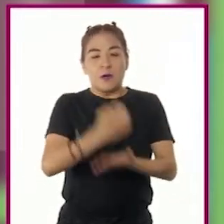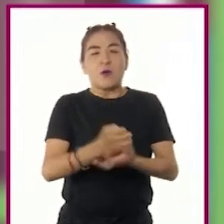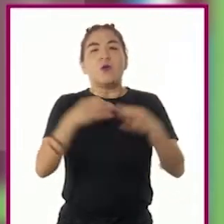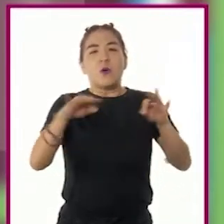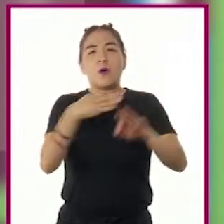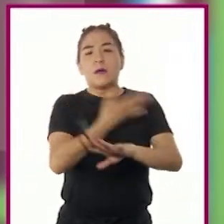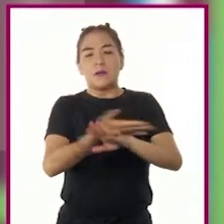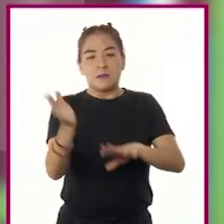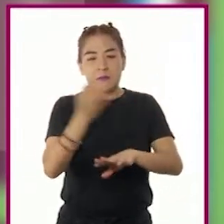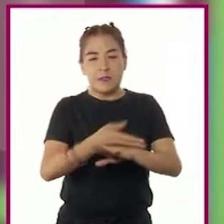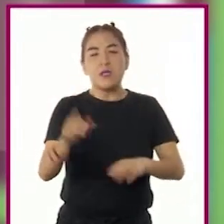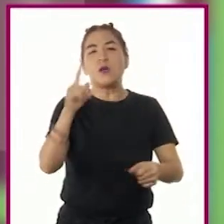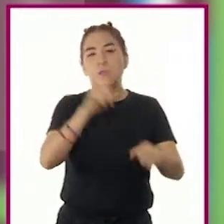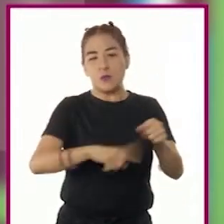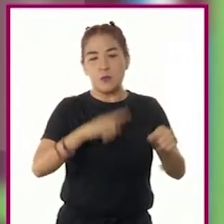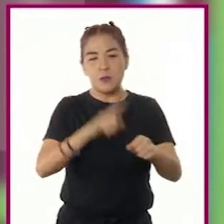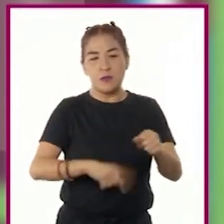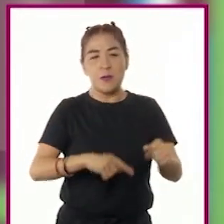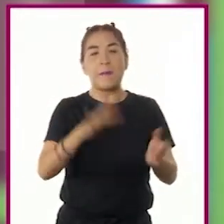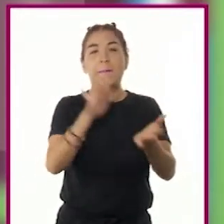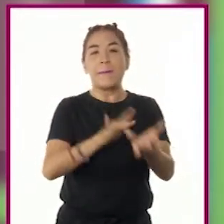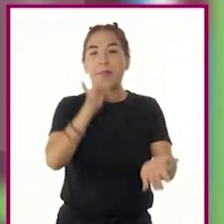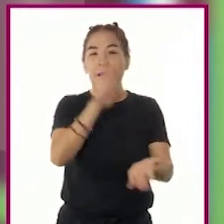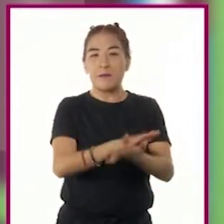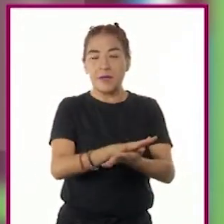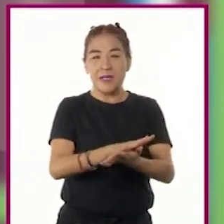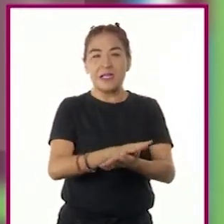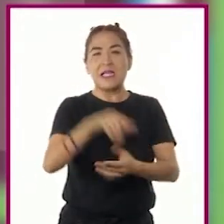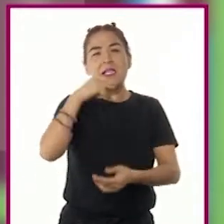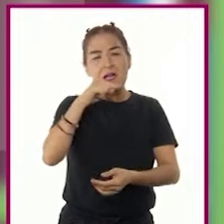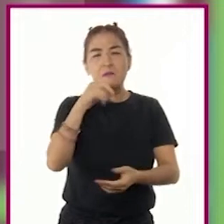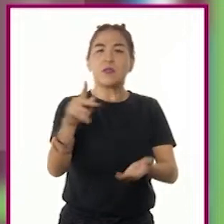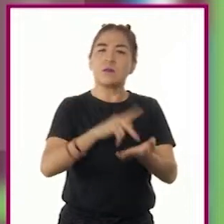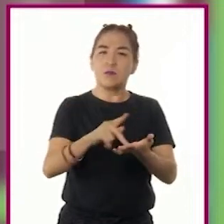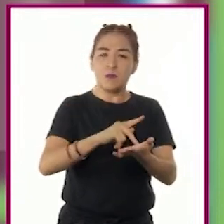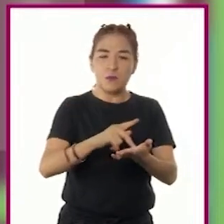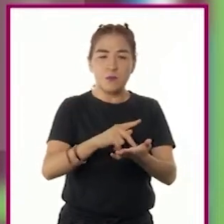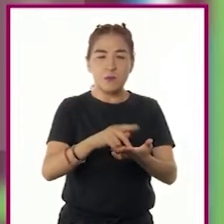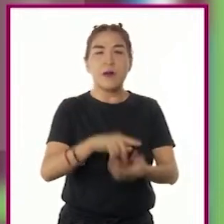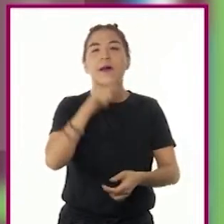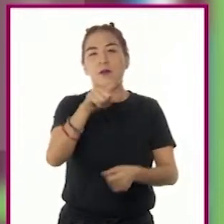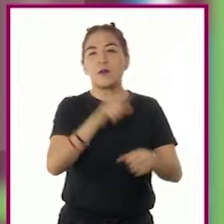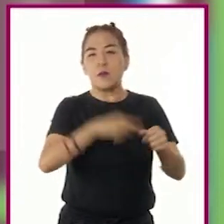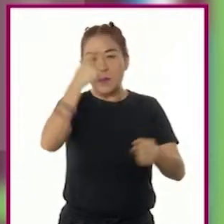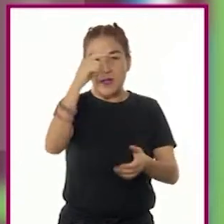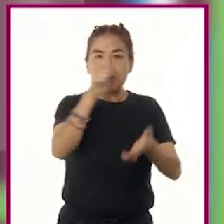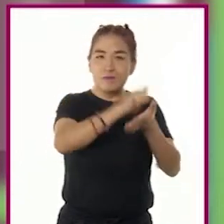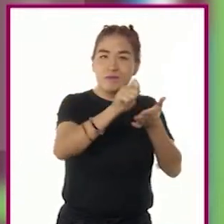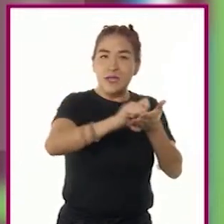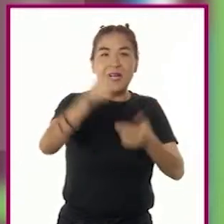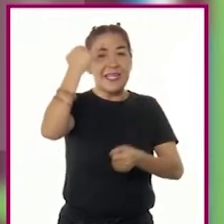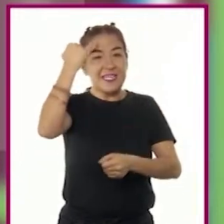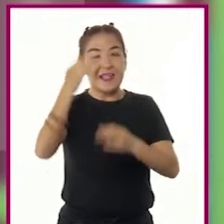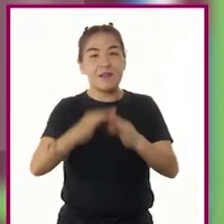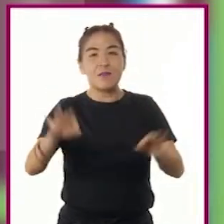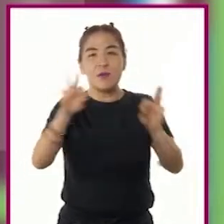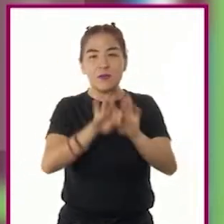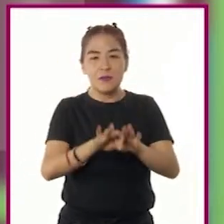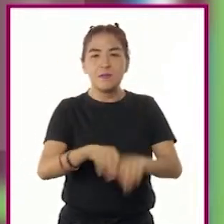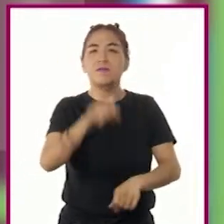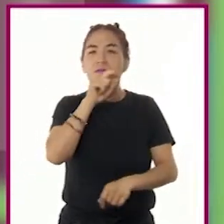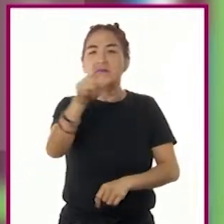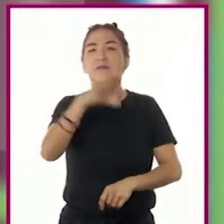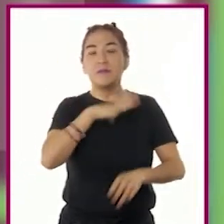hojas blancas y de colores, pegamento, lápiz o bolígrafo y colores para registrar las ideas principales, así